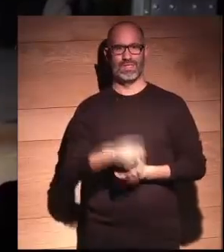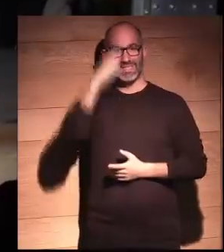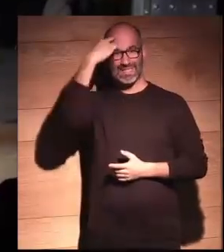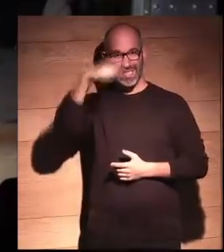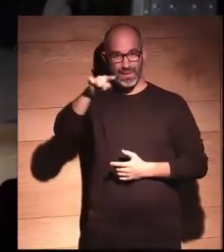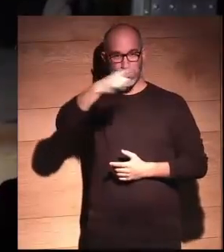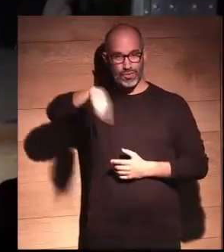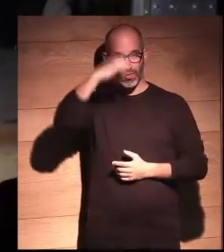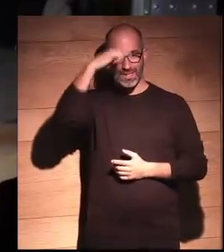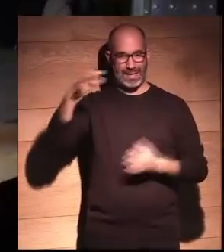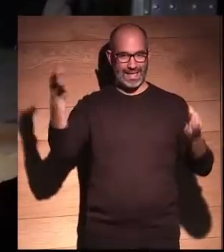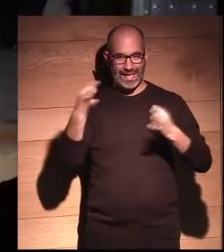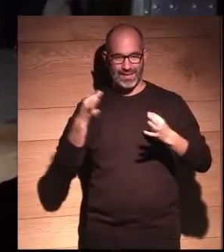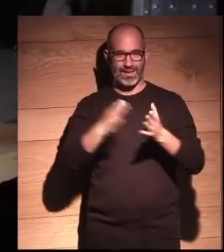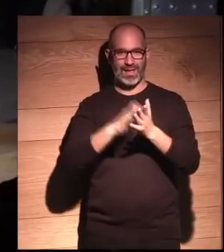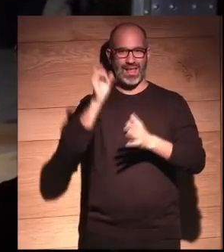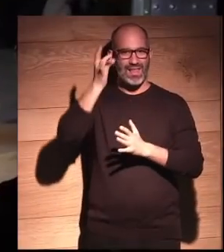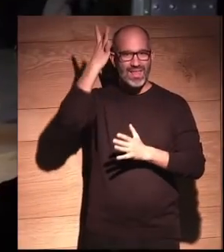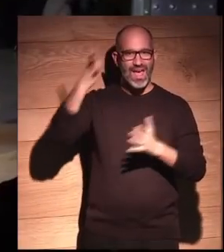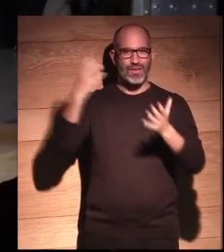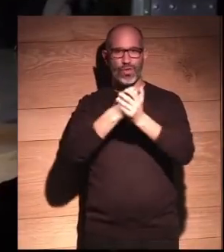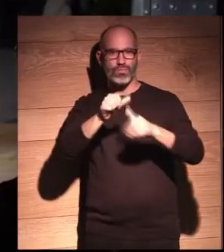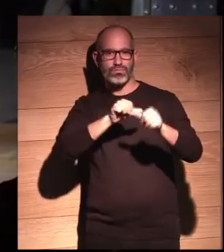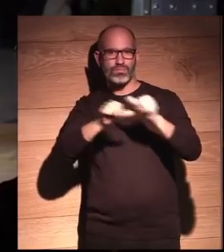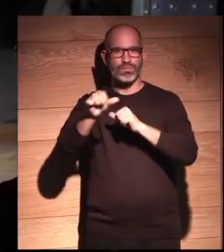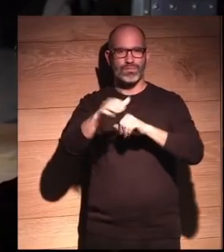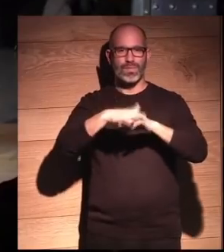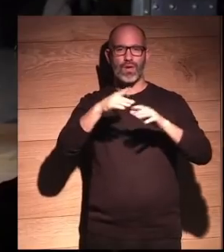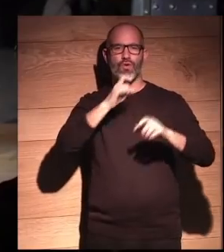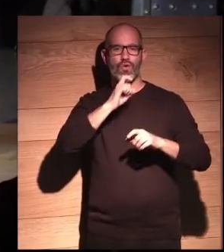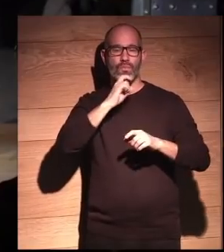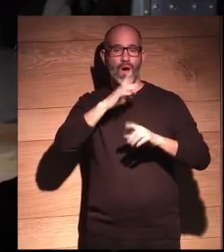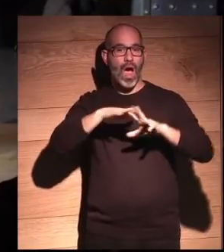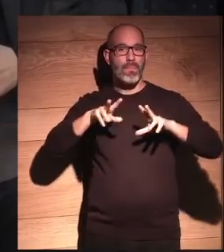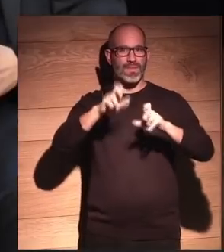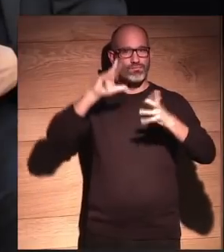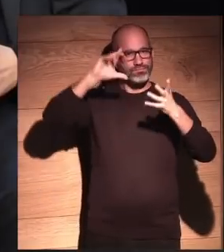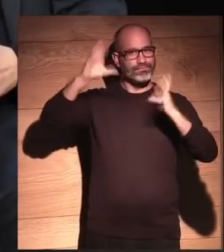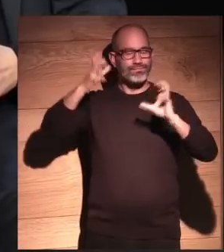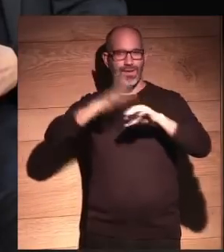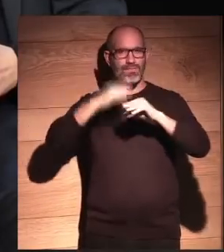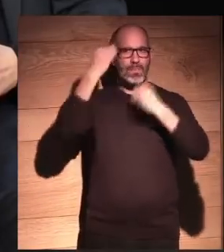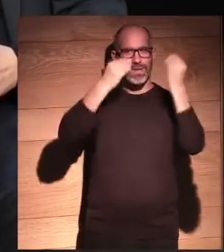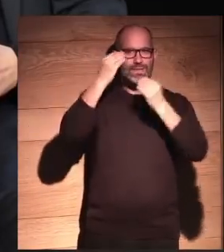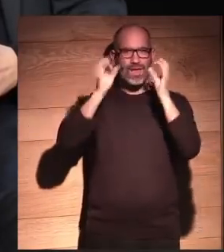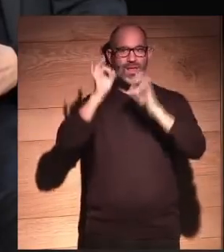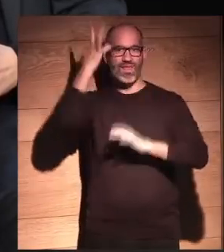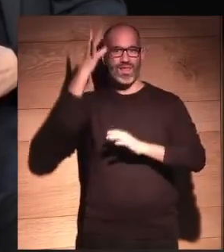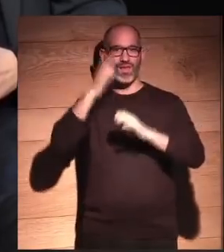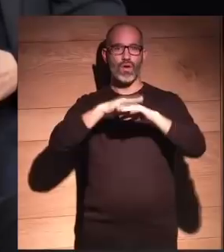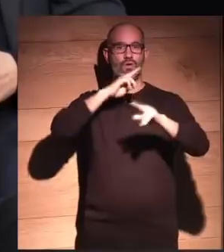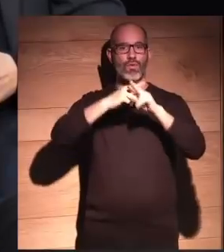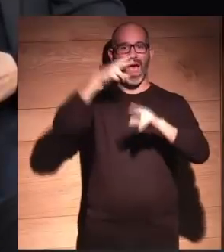Saben que la idea, bueno, todo, ha partido de una idea loca que tuvo nuestro querido Antonio